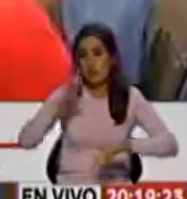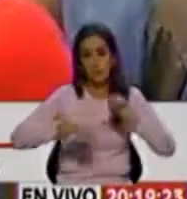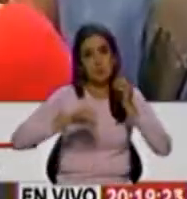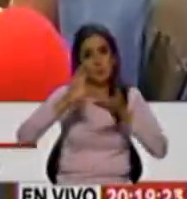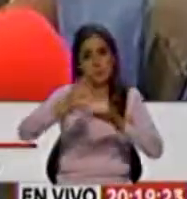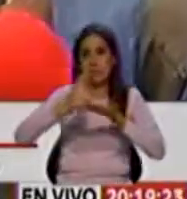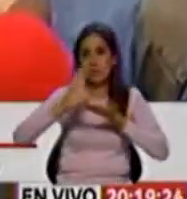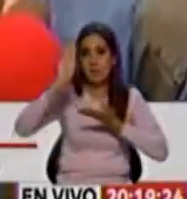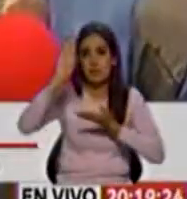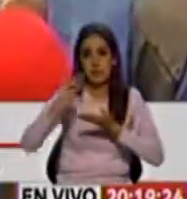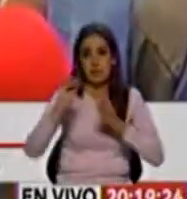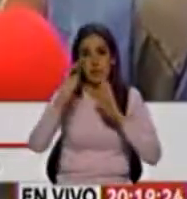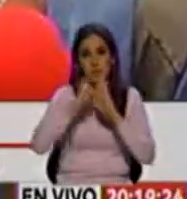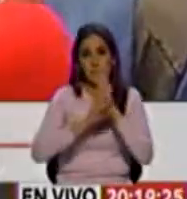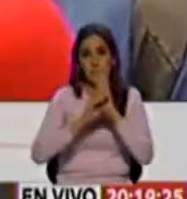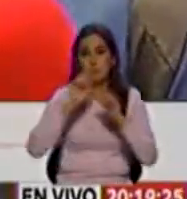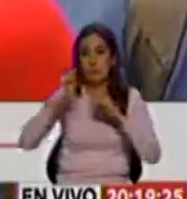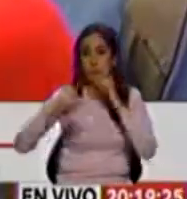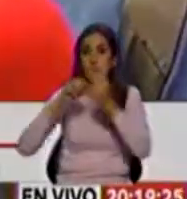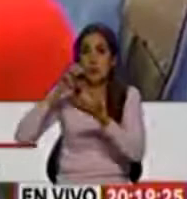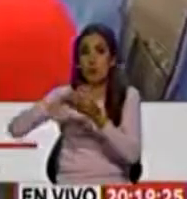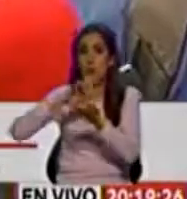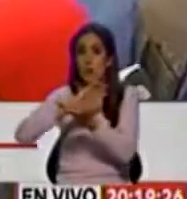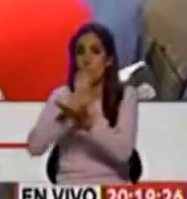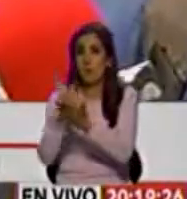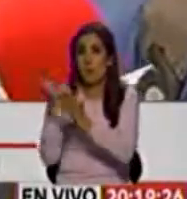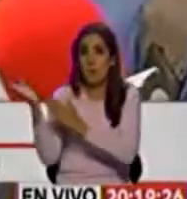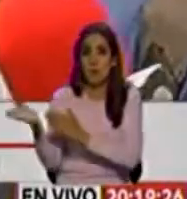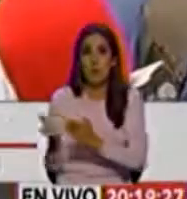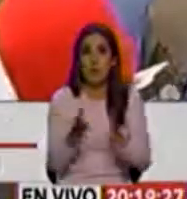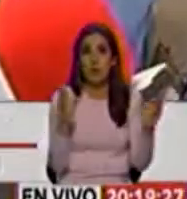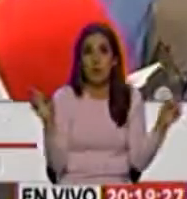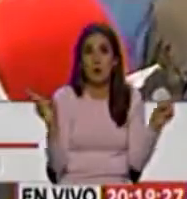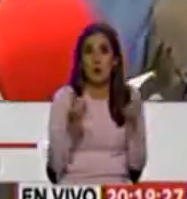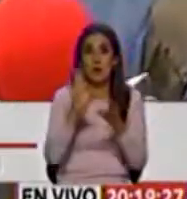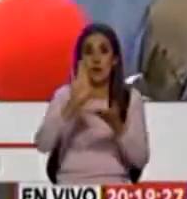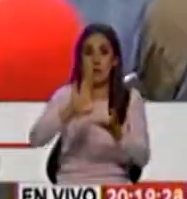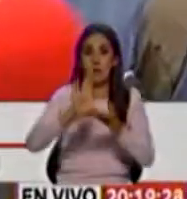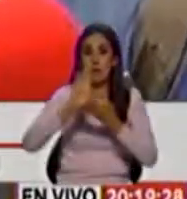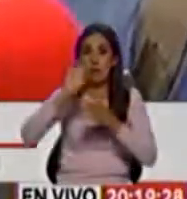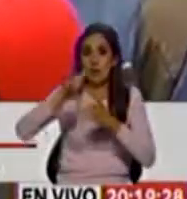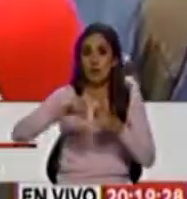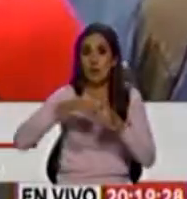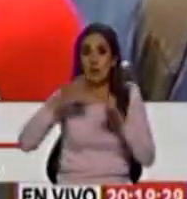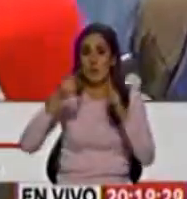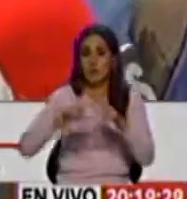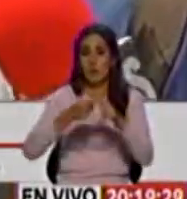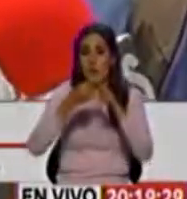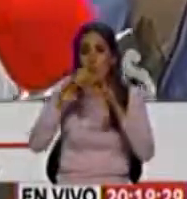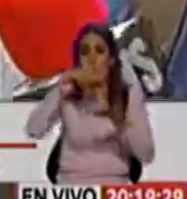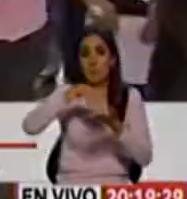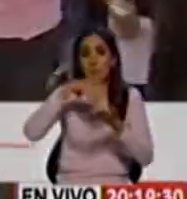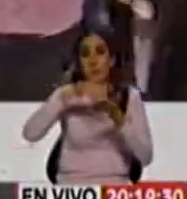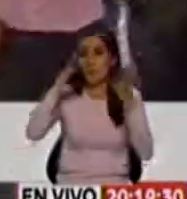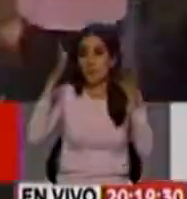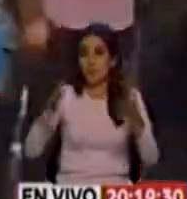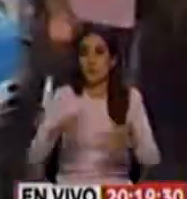rubro. Porque una vez que llega la Asamblea Nacional y se toca en el pleno de que no va a haber un recorte presupuestario, entonces allí los estudiantes estaremos